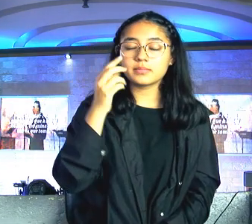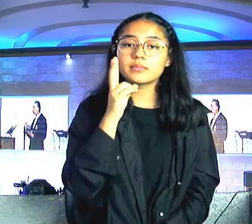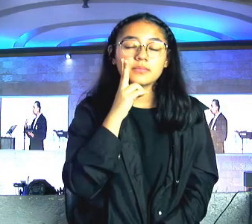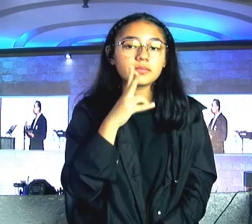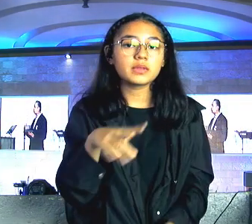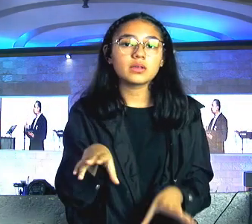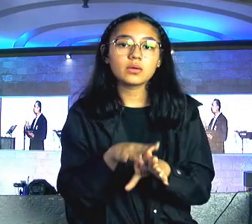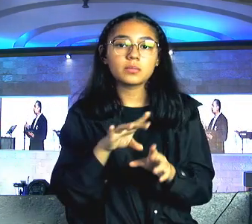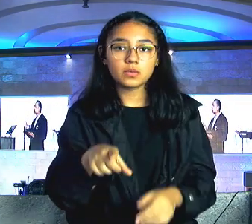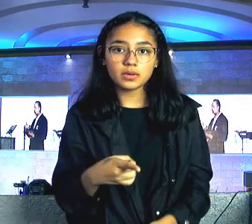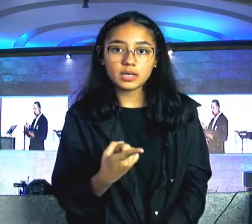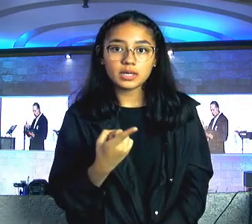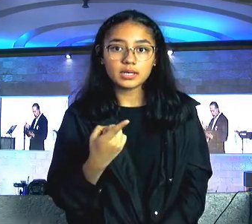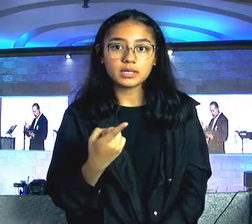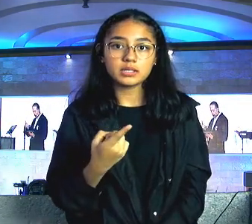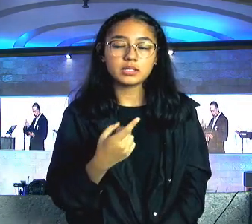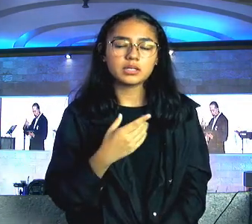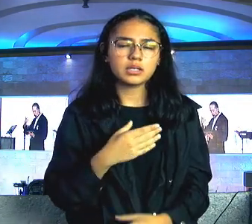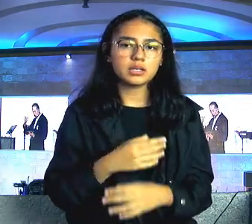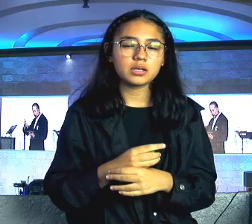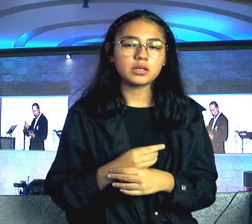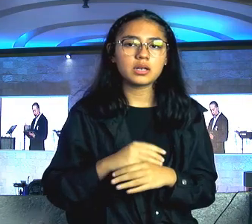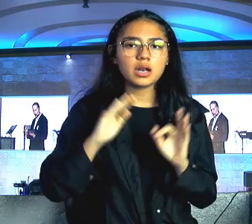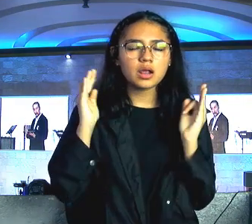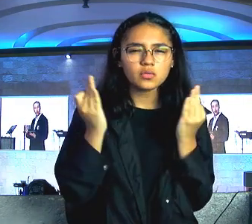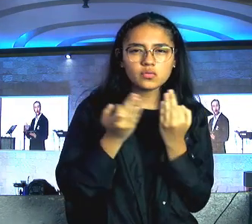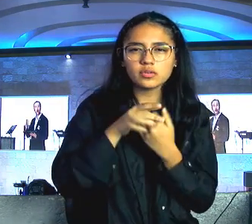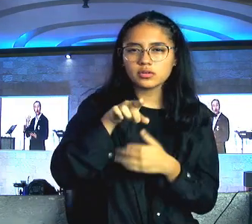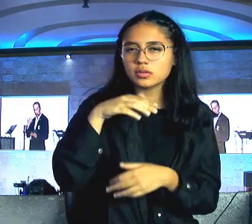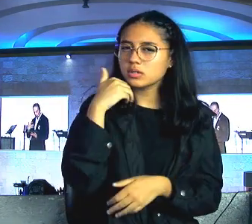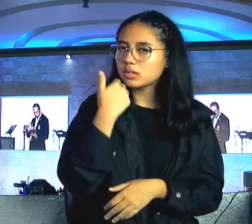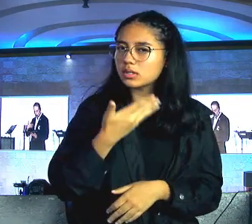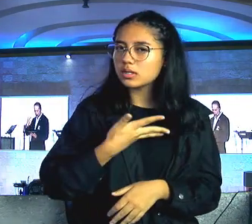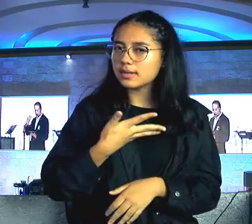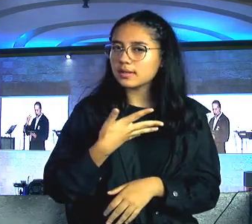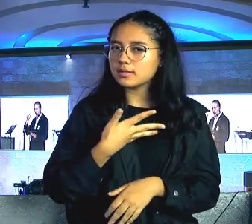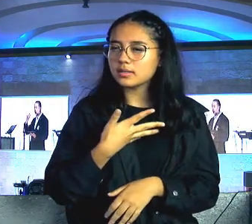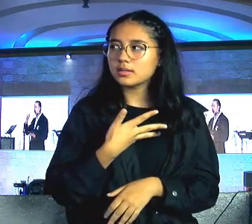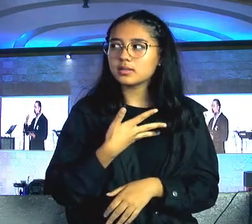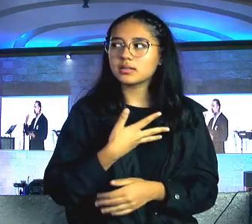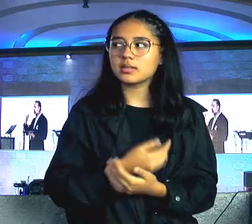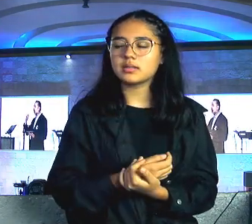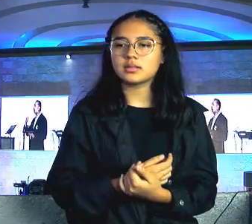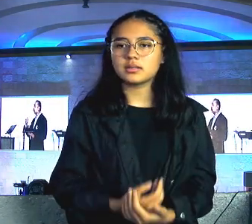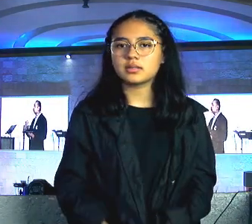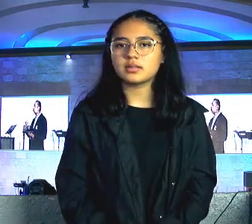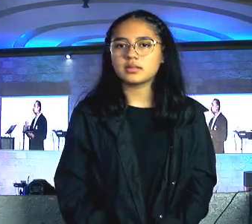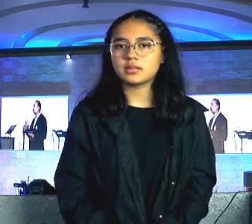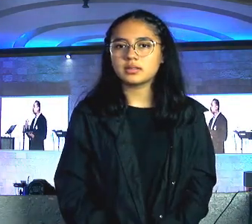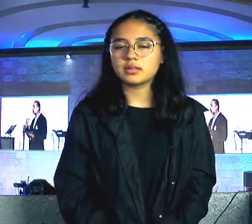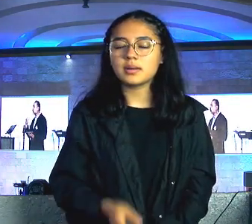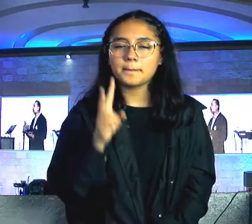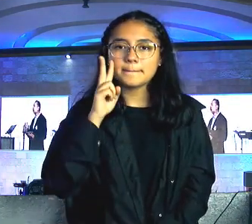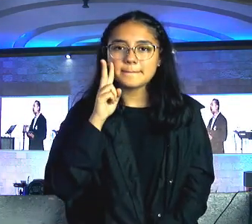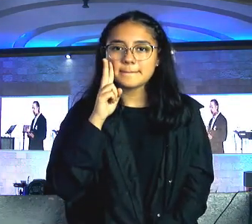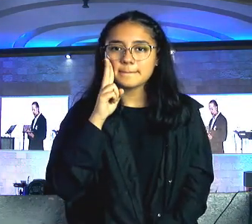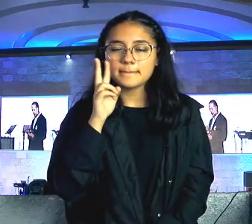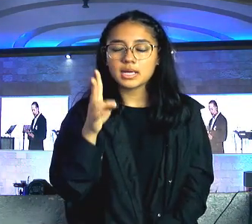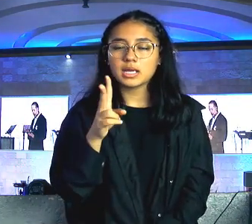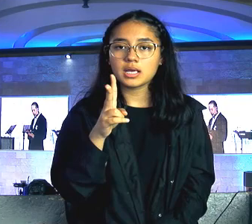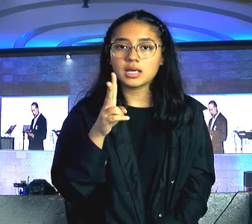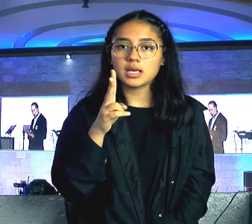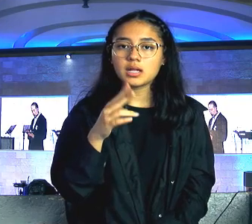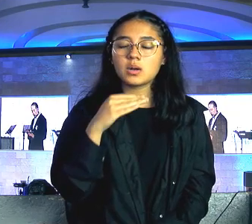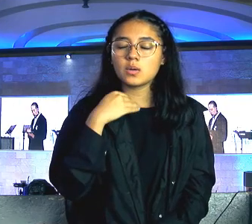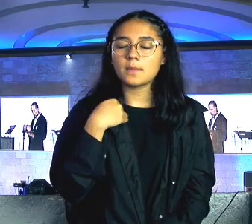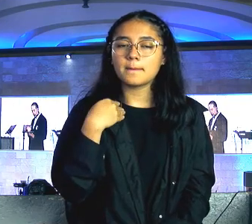son los motivos que tú tienes, tus justificaciones, tus circunstancias y las consecuencias de